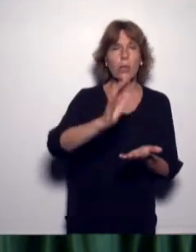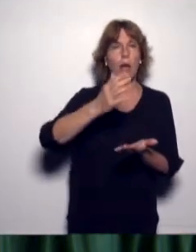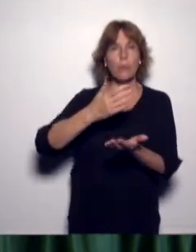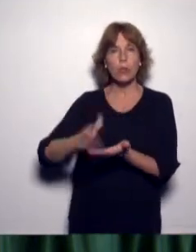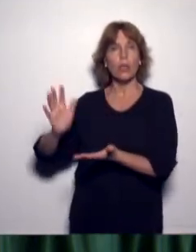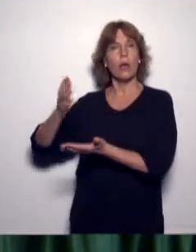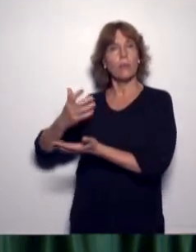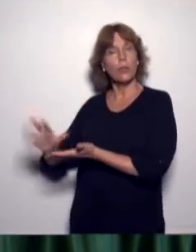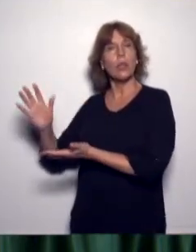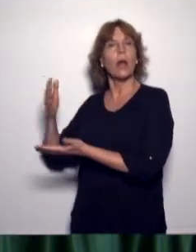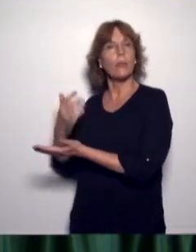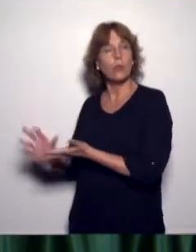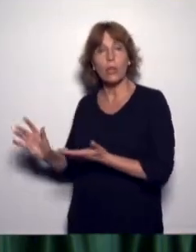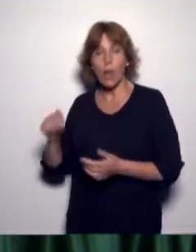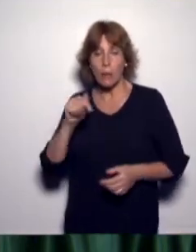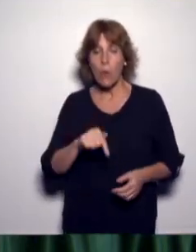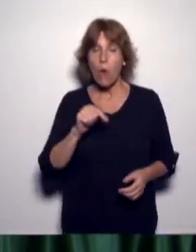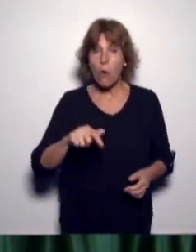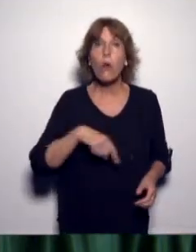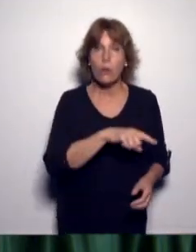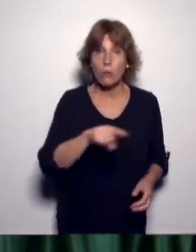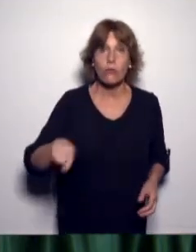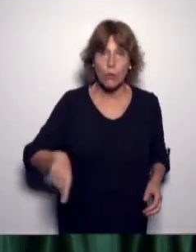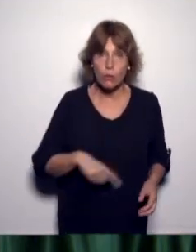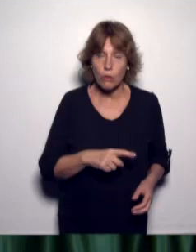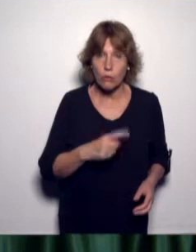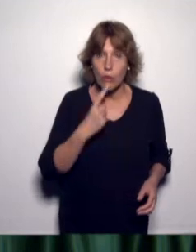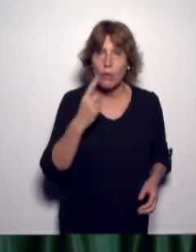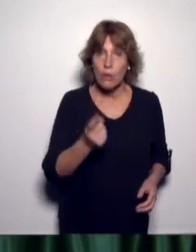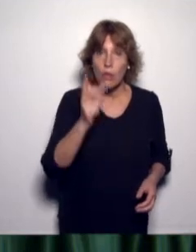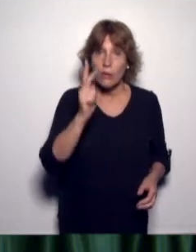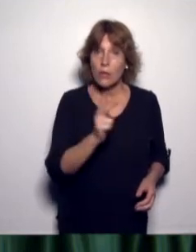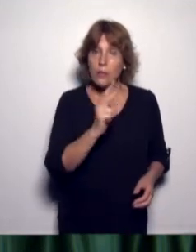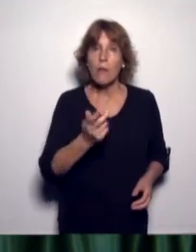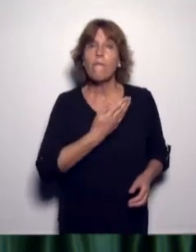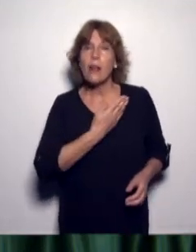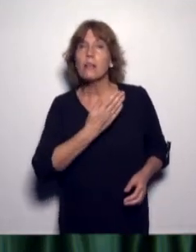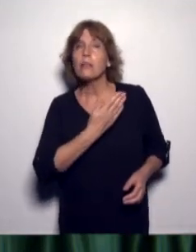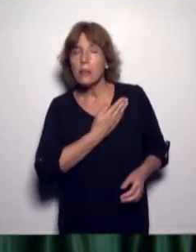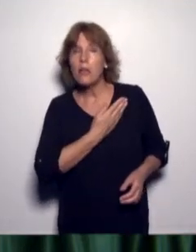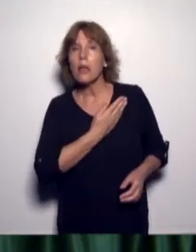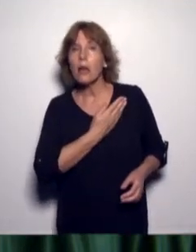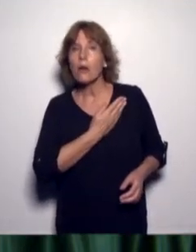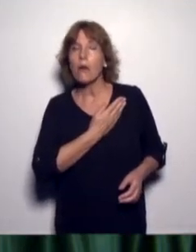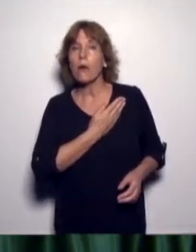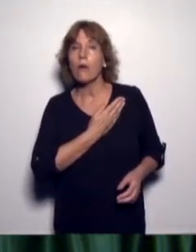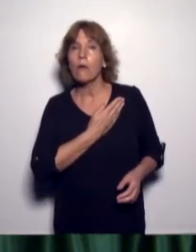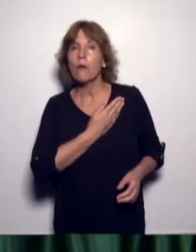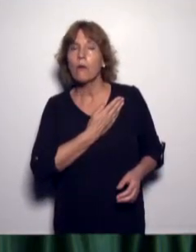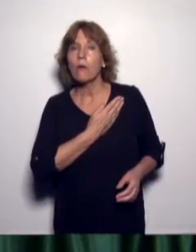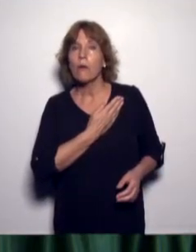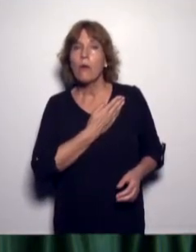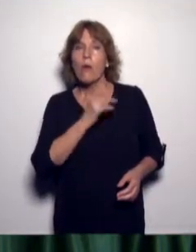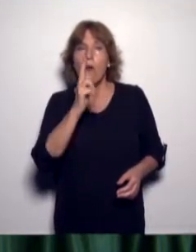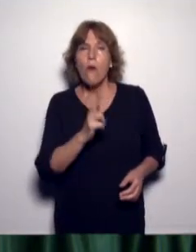Esto del leproso nos pasa hoy a nosotros. Dice el Papa, partes de la humanidad, no dice partes de